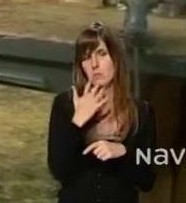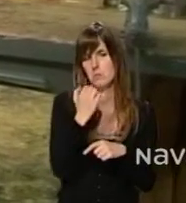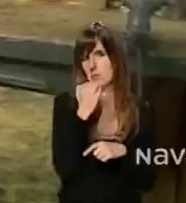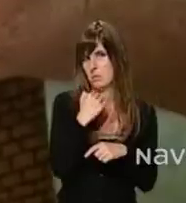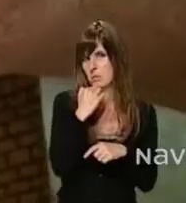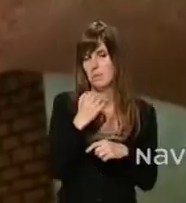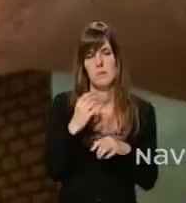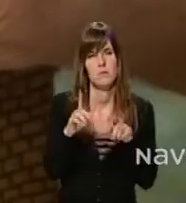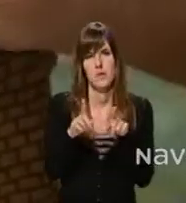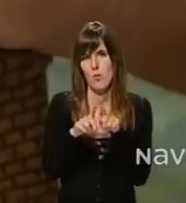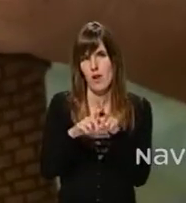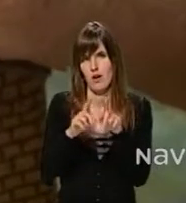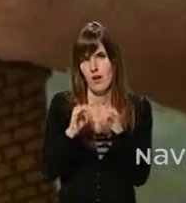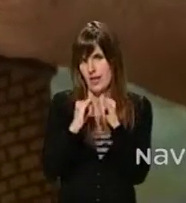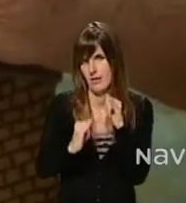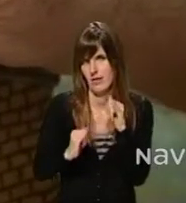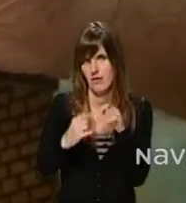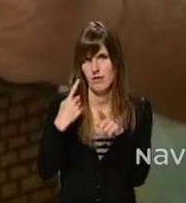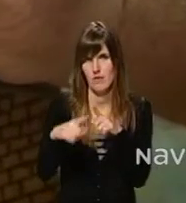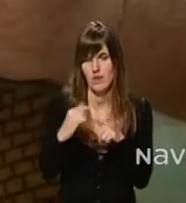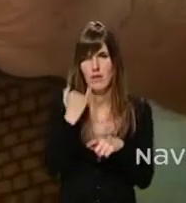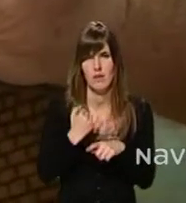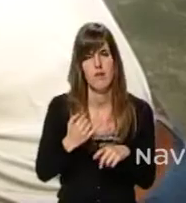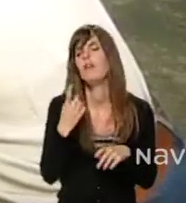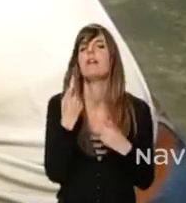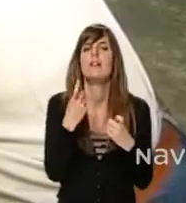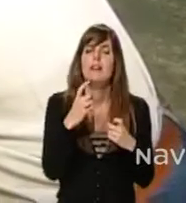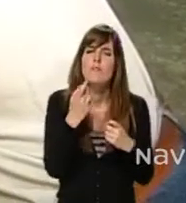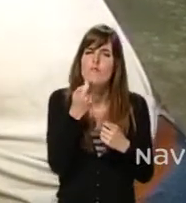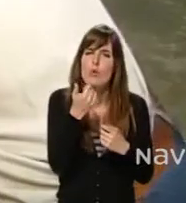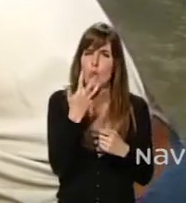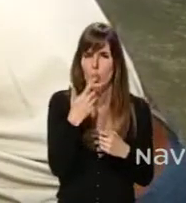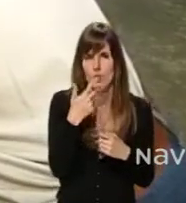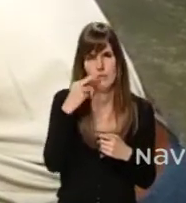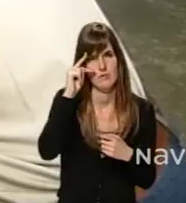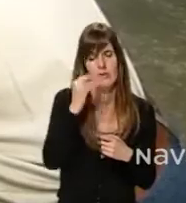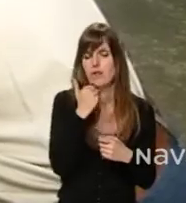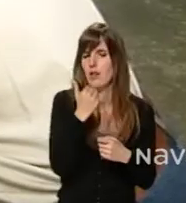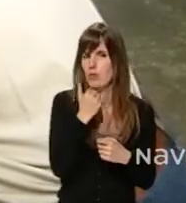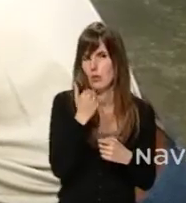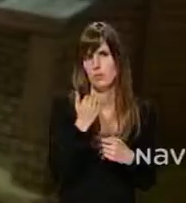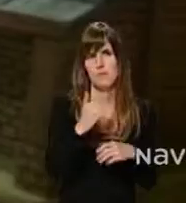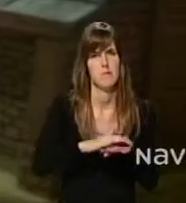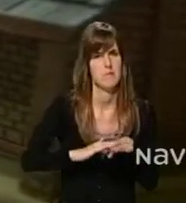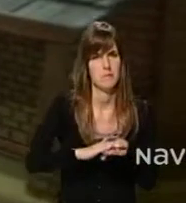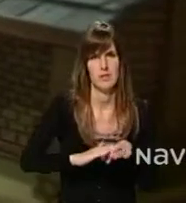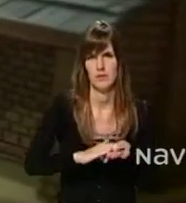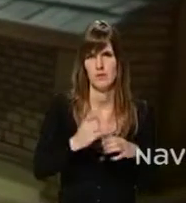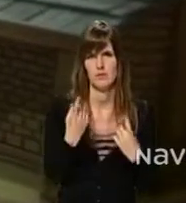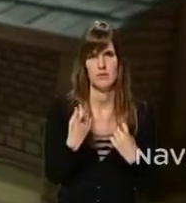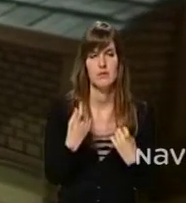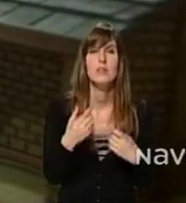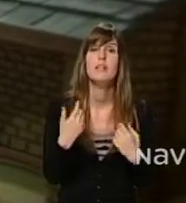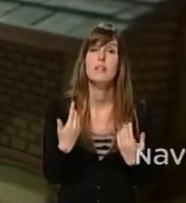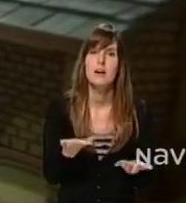un electricista. Entonces pues tienes que tener un conocimiento pequeño, pero algo que sepas, y sobre todo pues